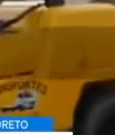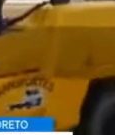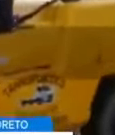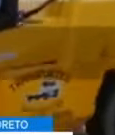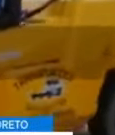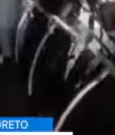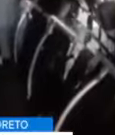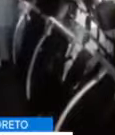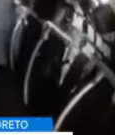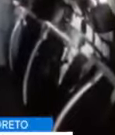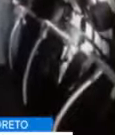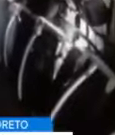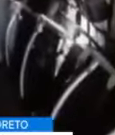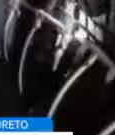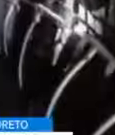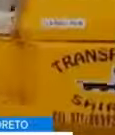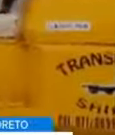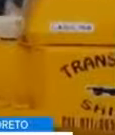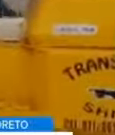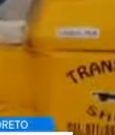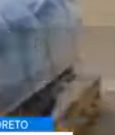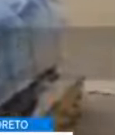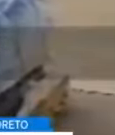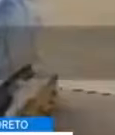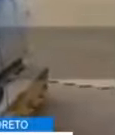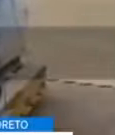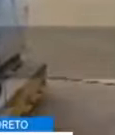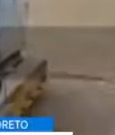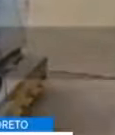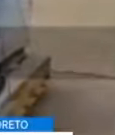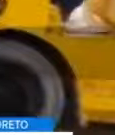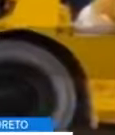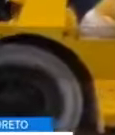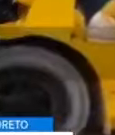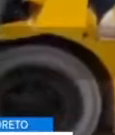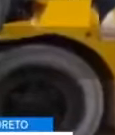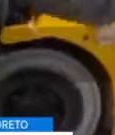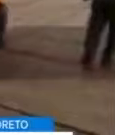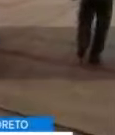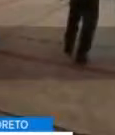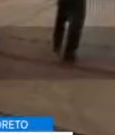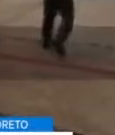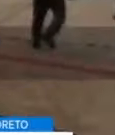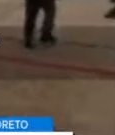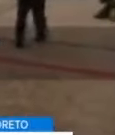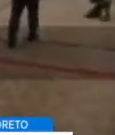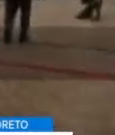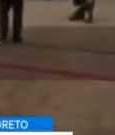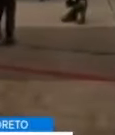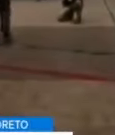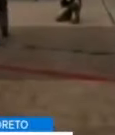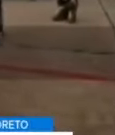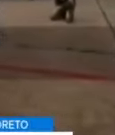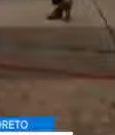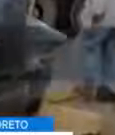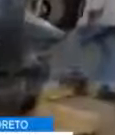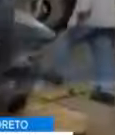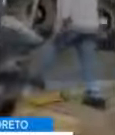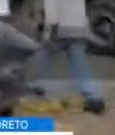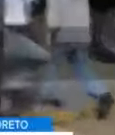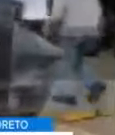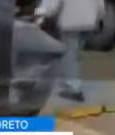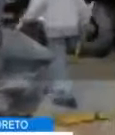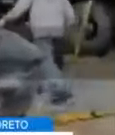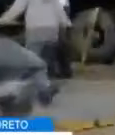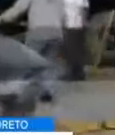utaro, apaya, pañapatakiwa. Akiri, isti, patunka, payani, urunaka, sarajiri, akiri, pasitwa, satueta, harakiri. Pagantunka, payanetja,